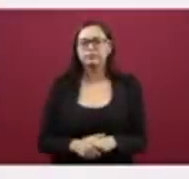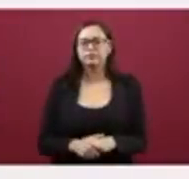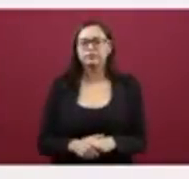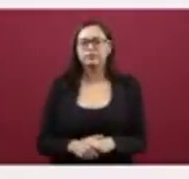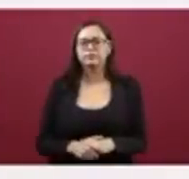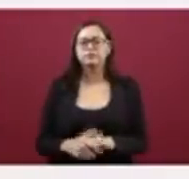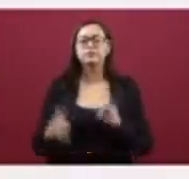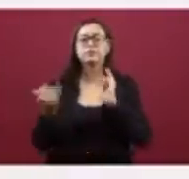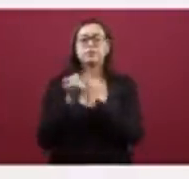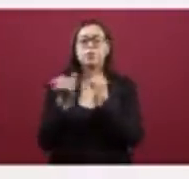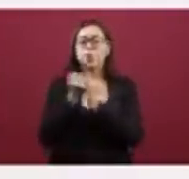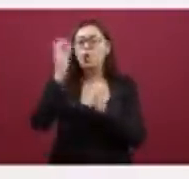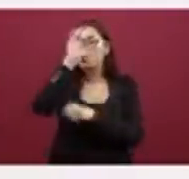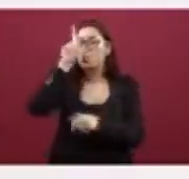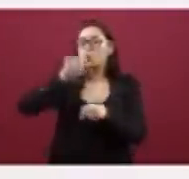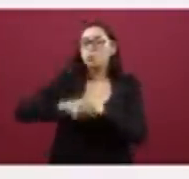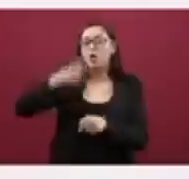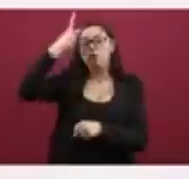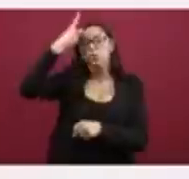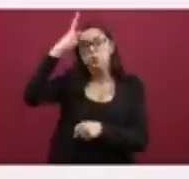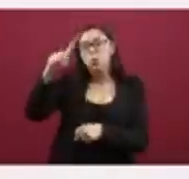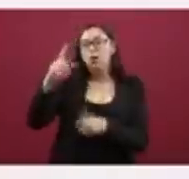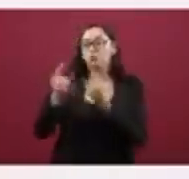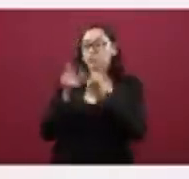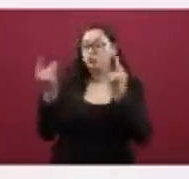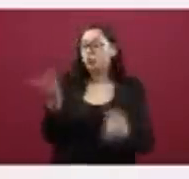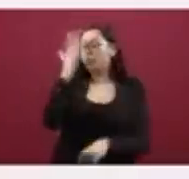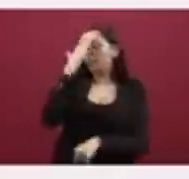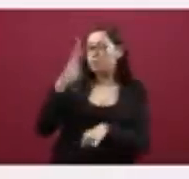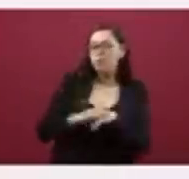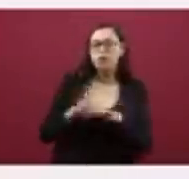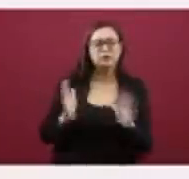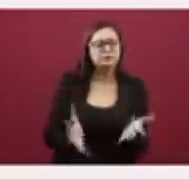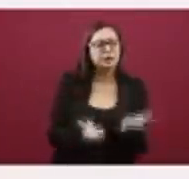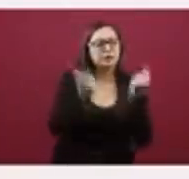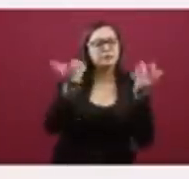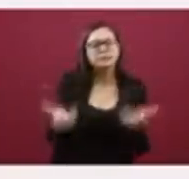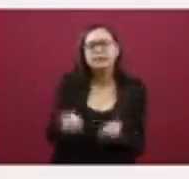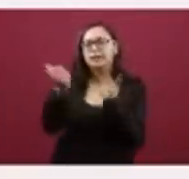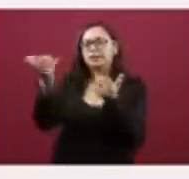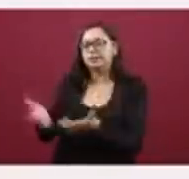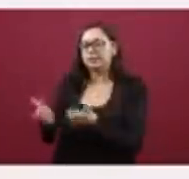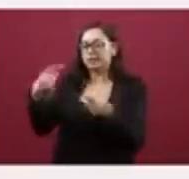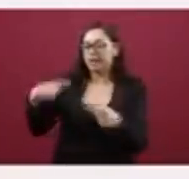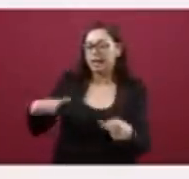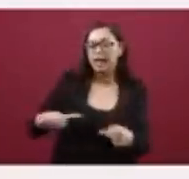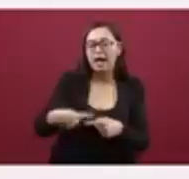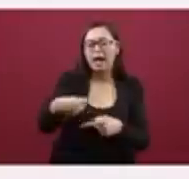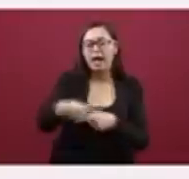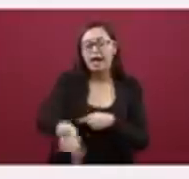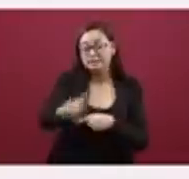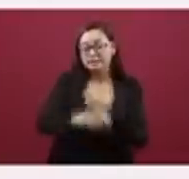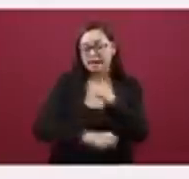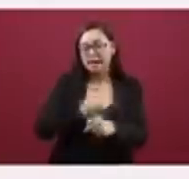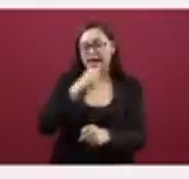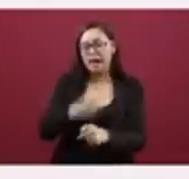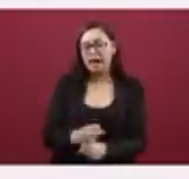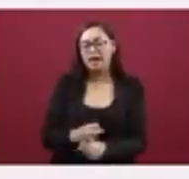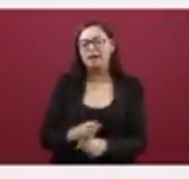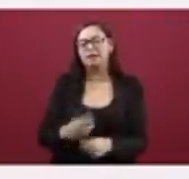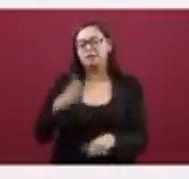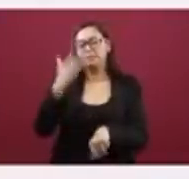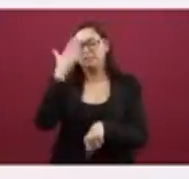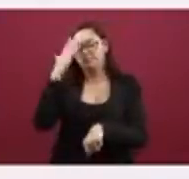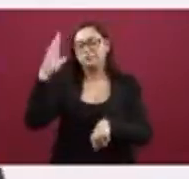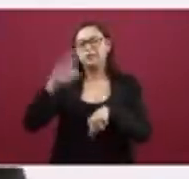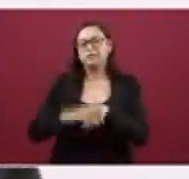cultural y de la memoria histórica este año está dedicado a conmemorar el centenario del